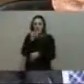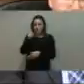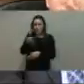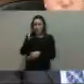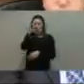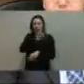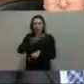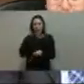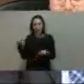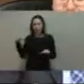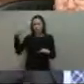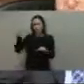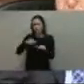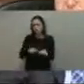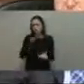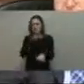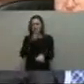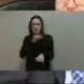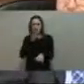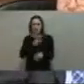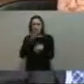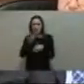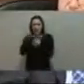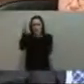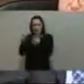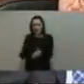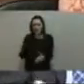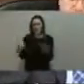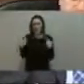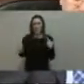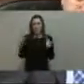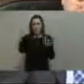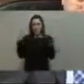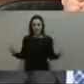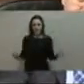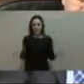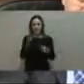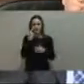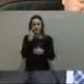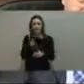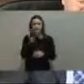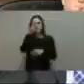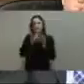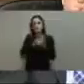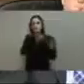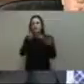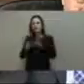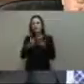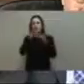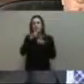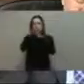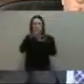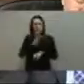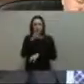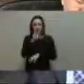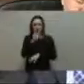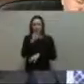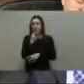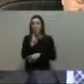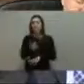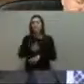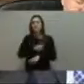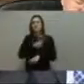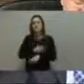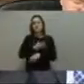años? Mire, en el 2007 un informe demoledor de la Sindicatura de Cuentas que enumeraba